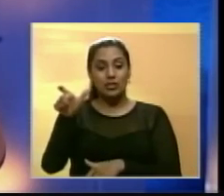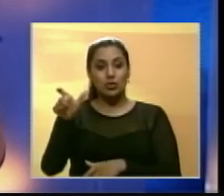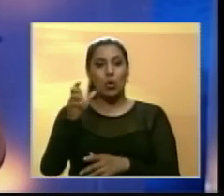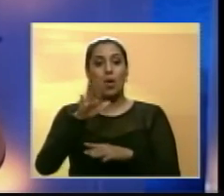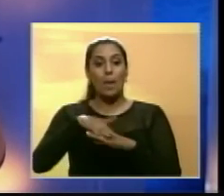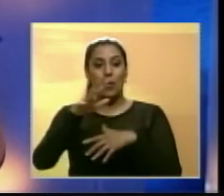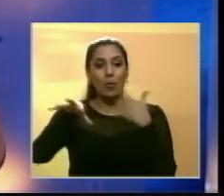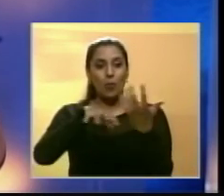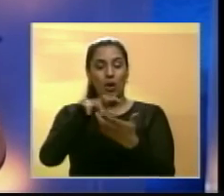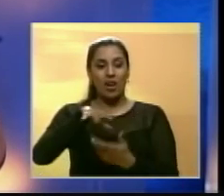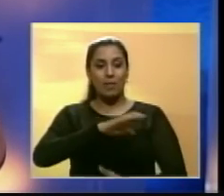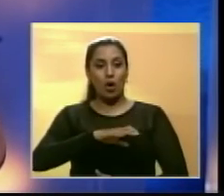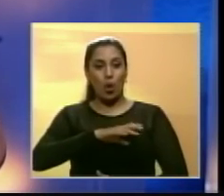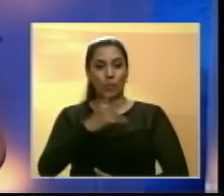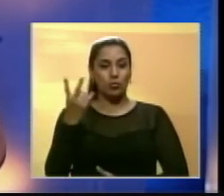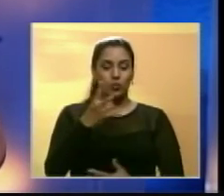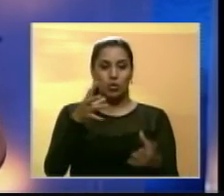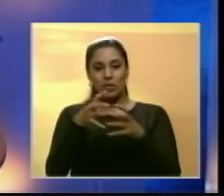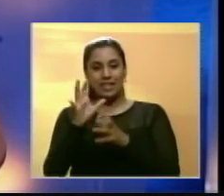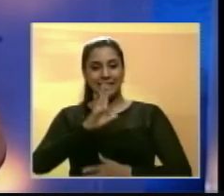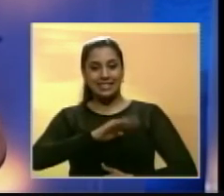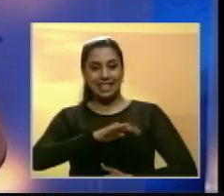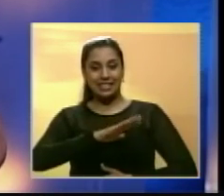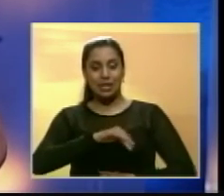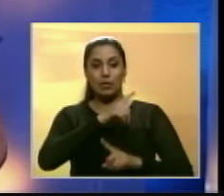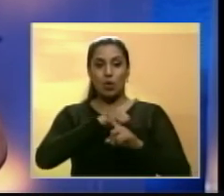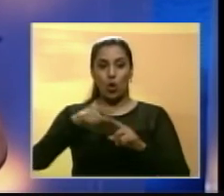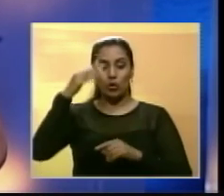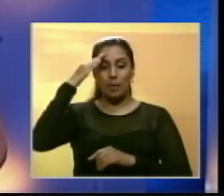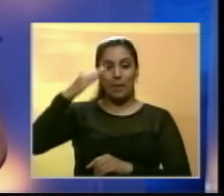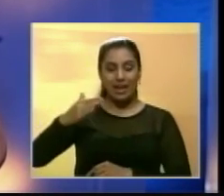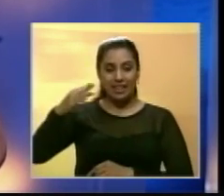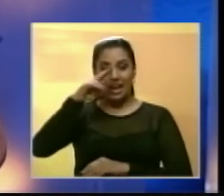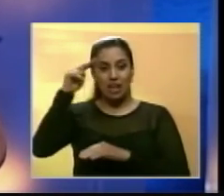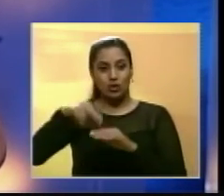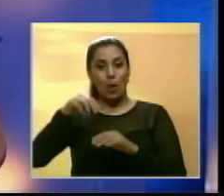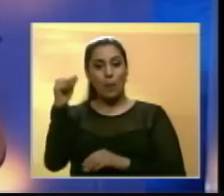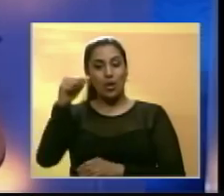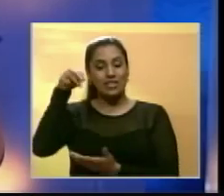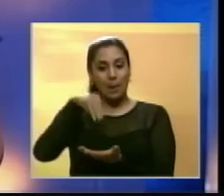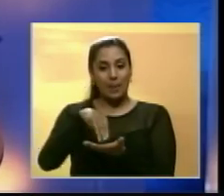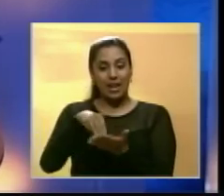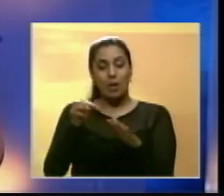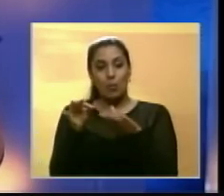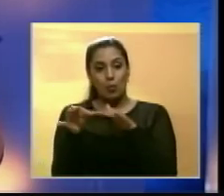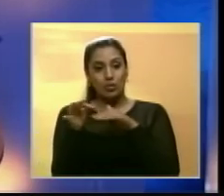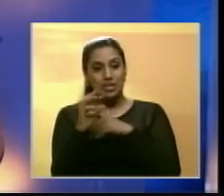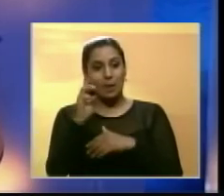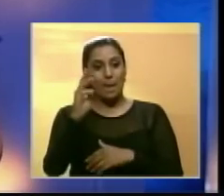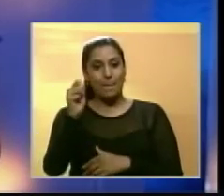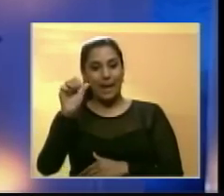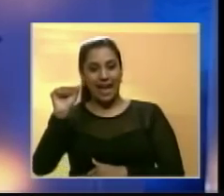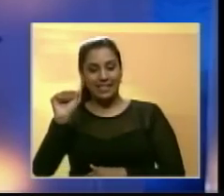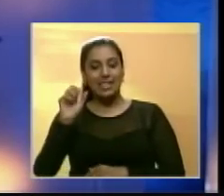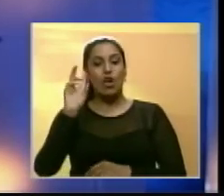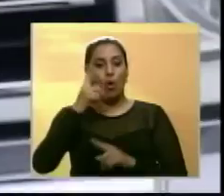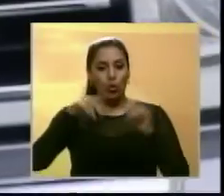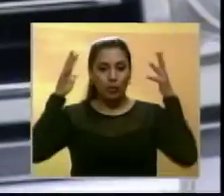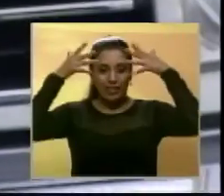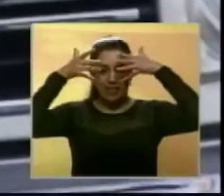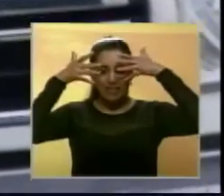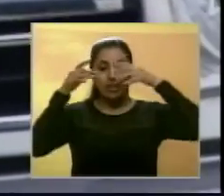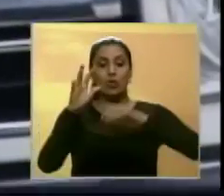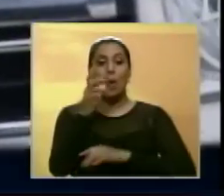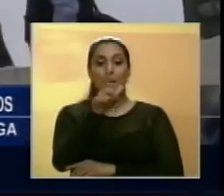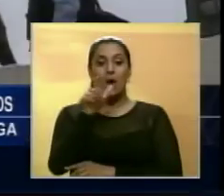procedimiento realizado por comisiones mixtas del CICPC, SEBIN, Guardia Nacional Bolivariana y Poli Miranda en los municipios Páez y Andrés Bello. Se pudo conocer